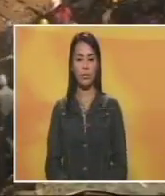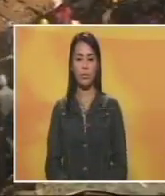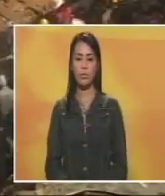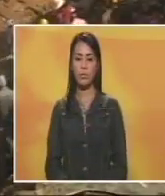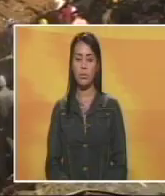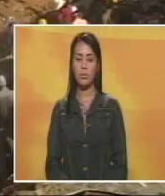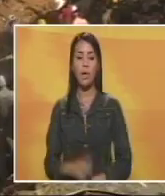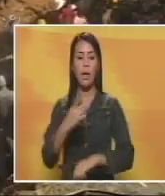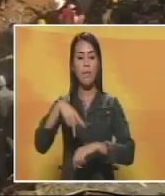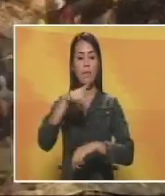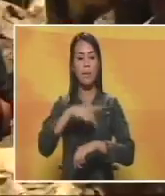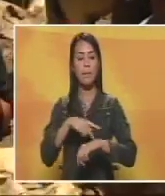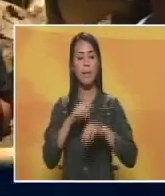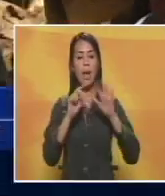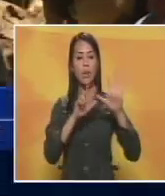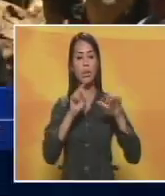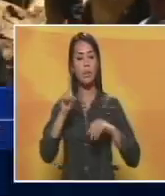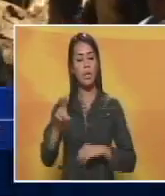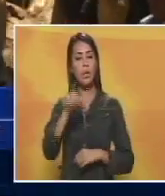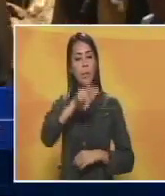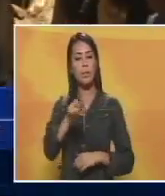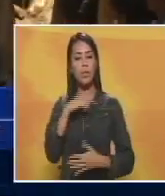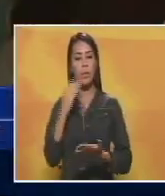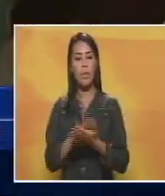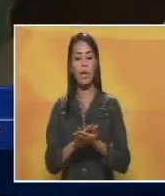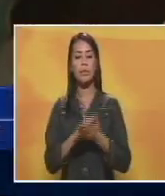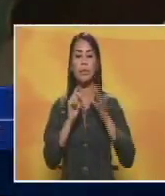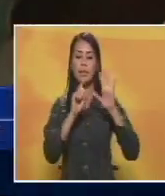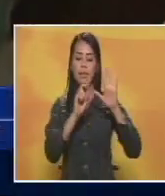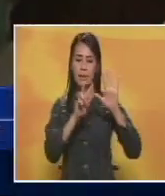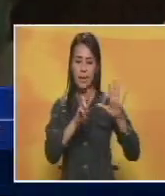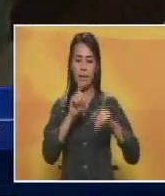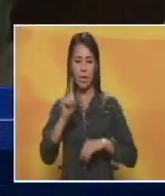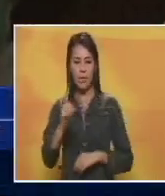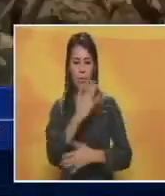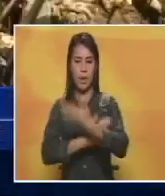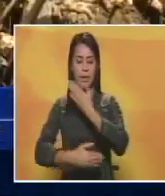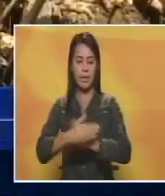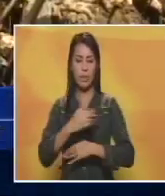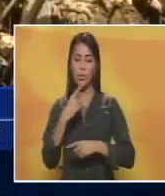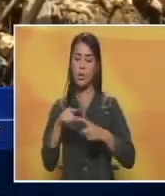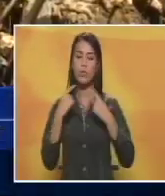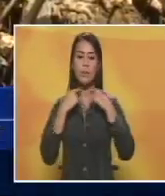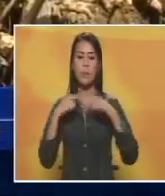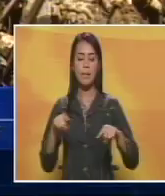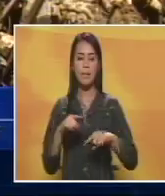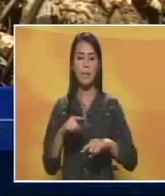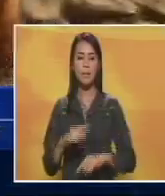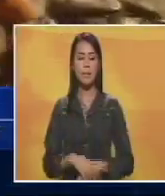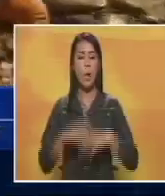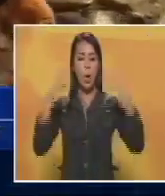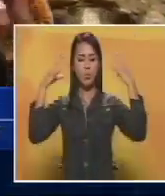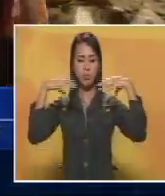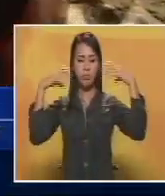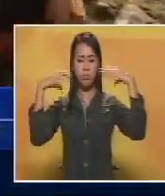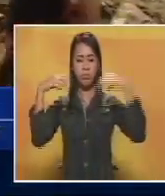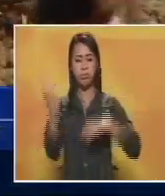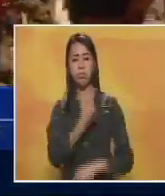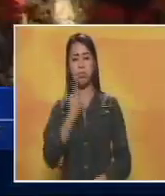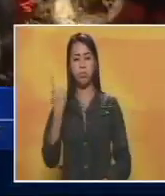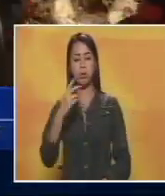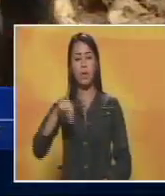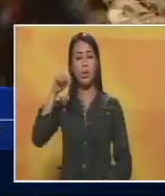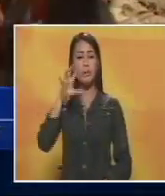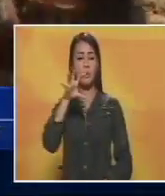En Filipinas subió a 81 muertos, 71 heridos y 70 desaparecidos el número de víctimas por el paso del tifón Mangkhut al norte